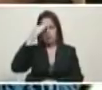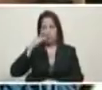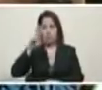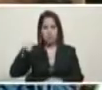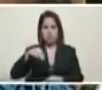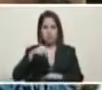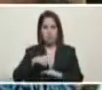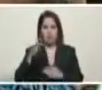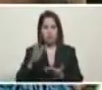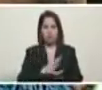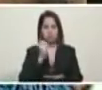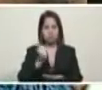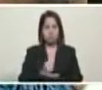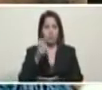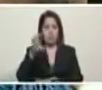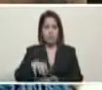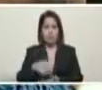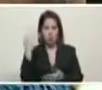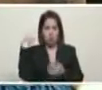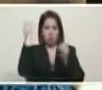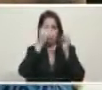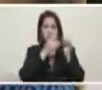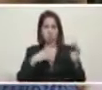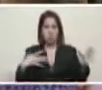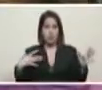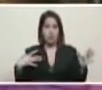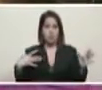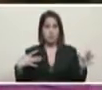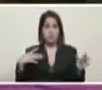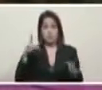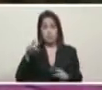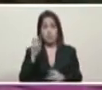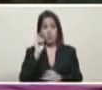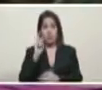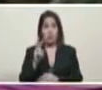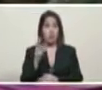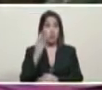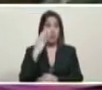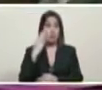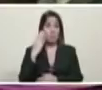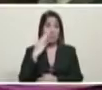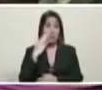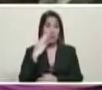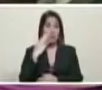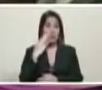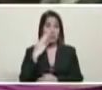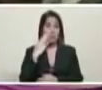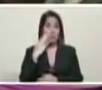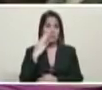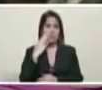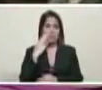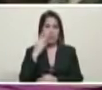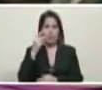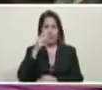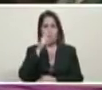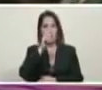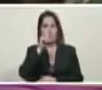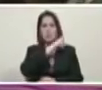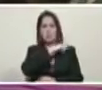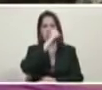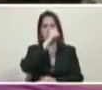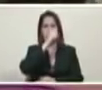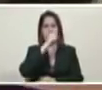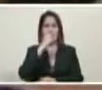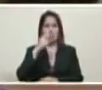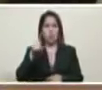Puerto Ayacucho, estado Amazonas. Vemos allí también que la madre de Martínez Bolívar José está acompañada